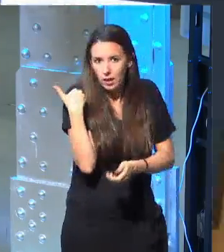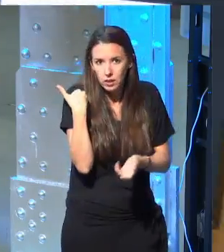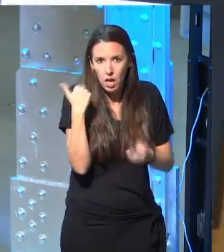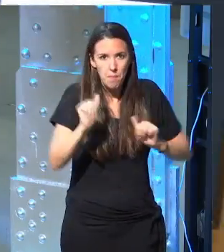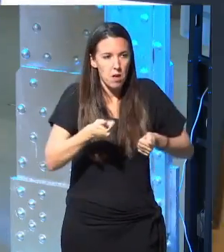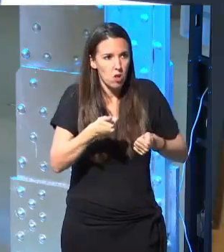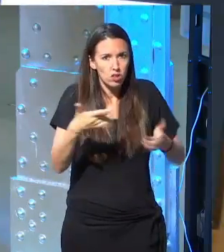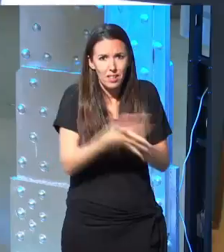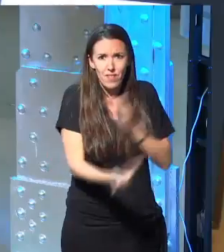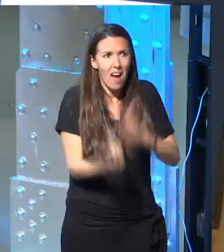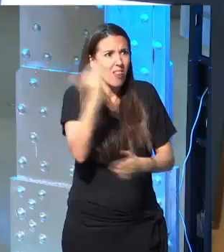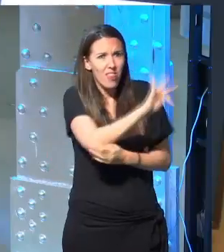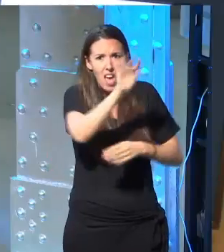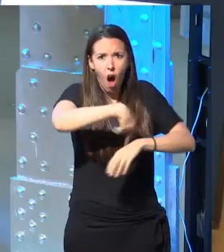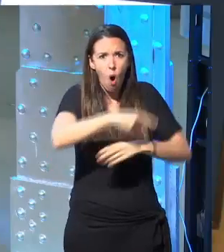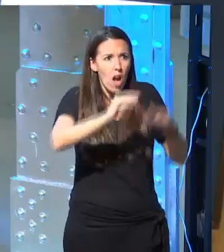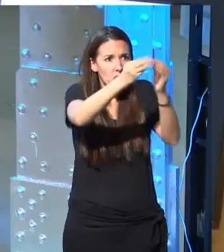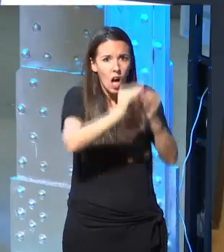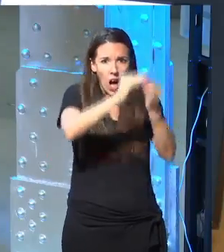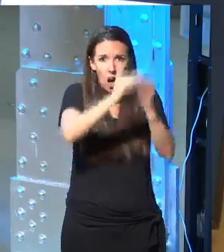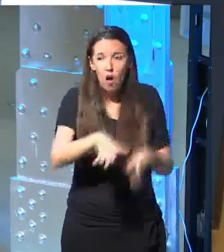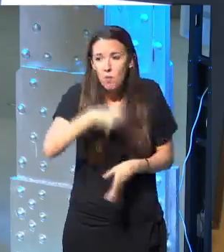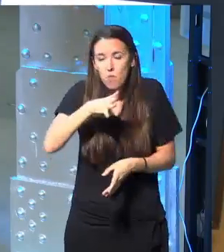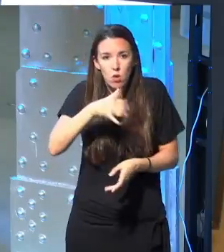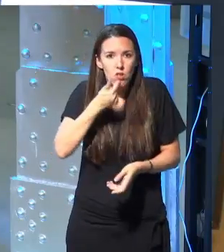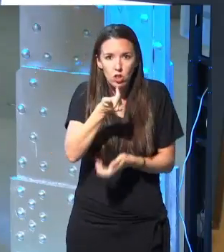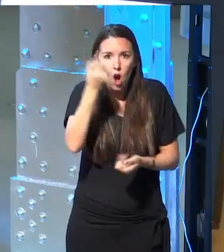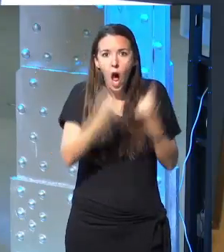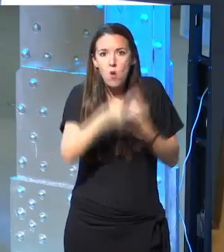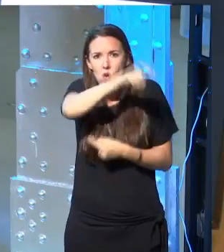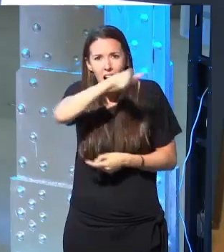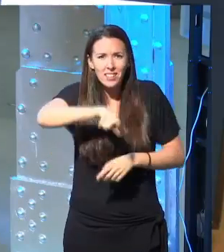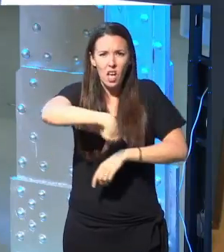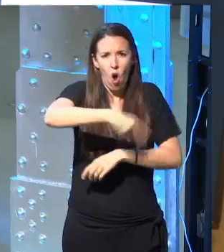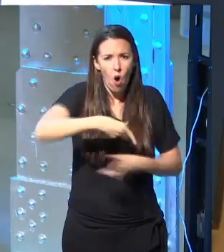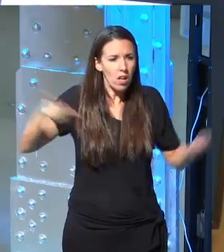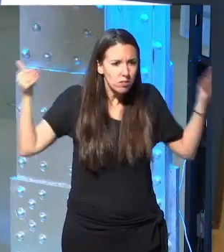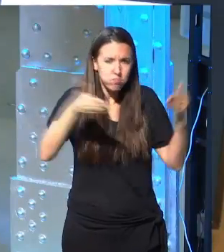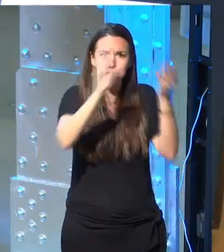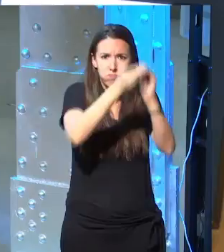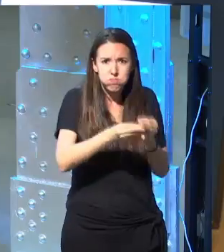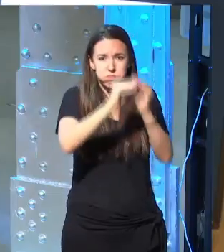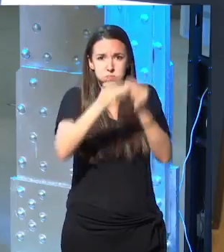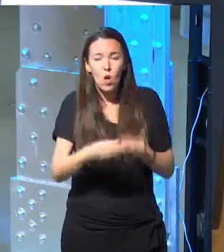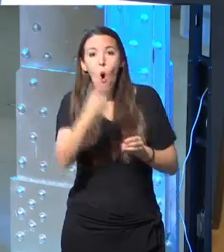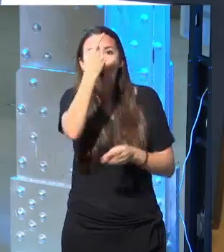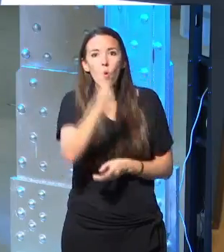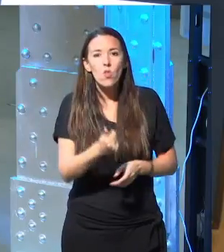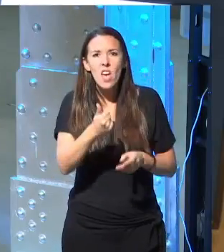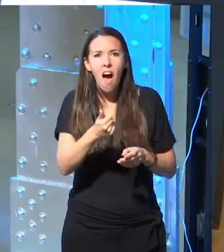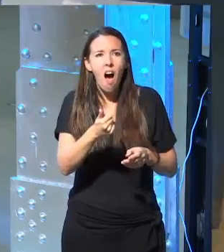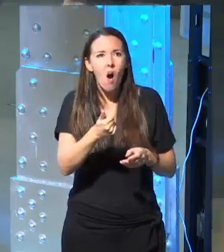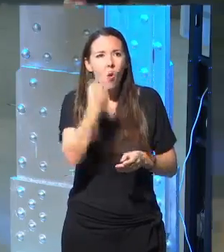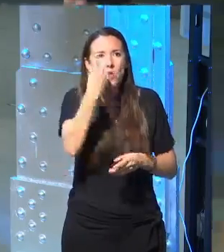tirado todo el día haciendo esto, te has tirado muchas horas. Por eso soy tan fan, porque hay gente que le ha echado muchas horas de dedicación. Hay un tío que hizo un